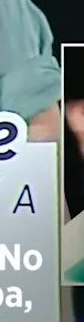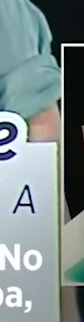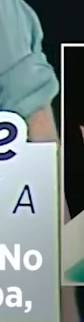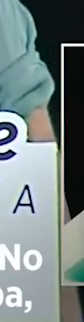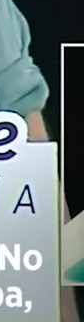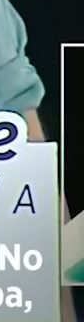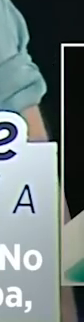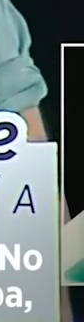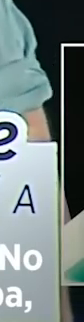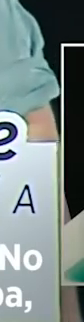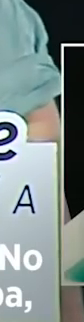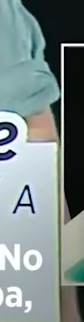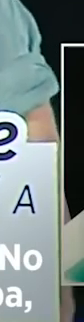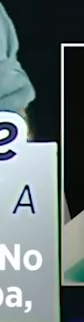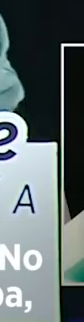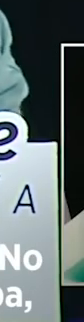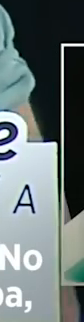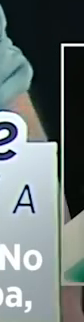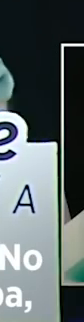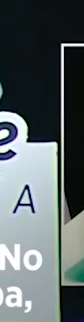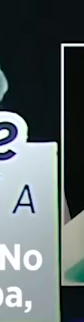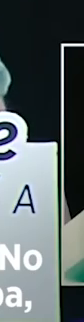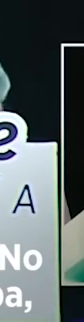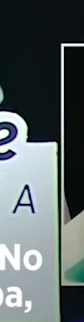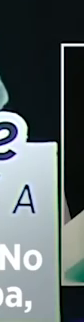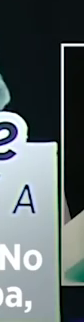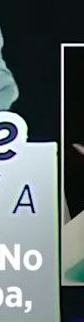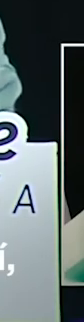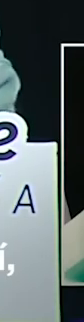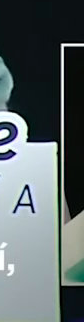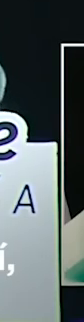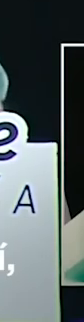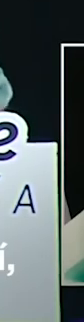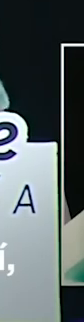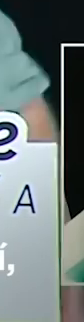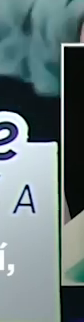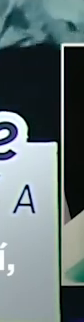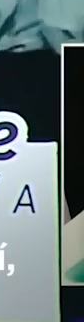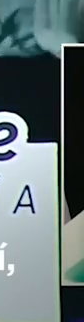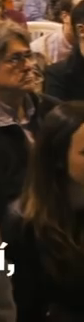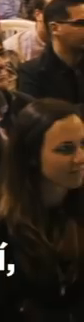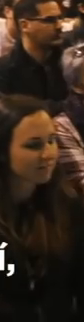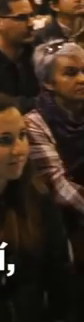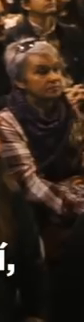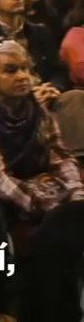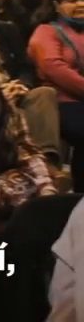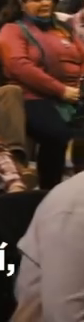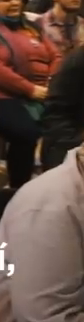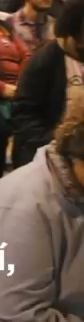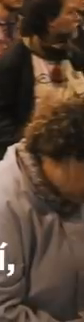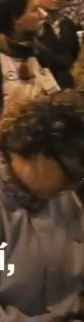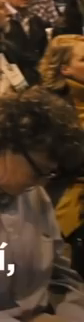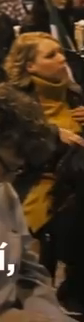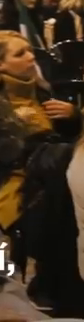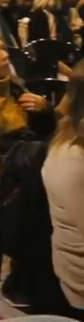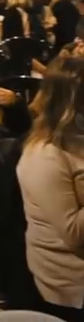queremos un modelo productivo de desarrollo. No queremos ser una periferia de Europa, queremos ser punta de lanza. Aquí, en Andalucía,